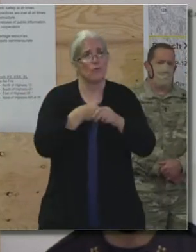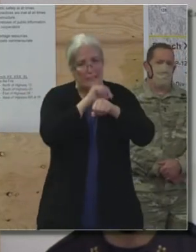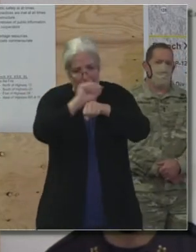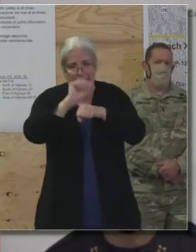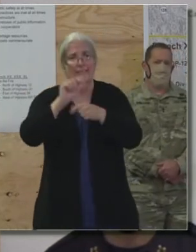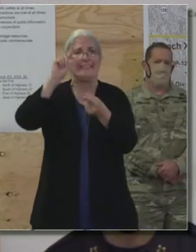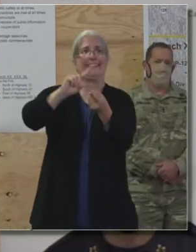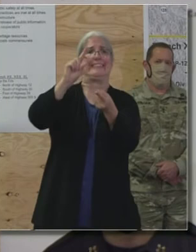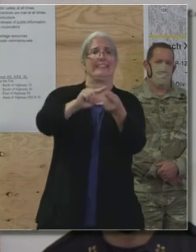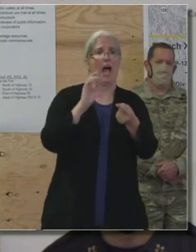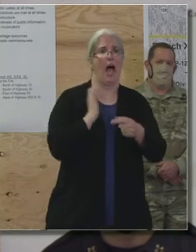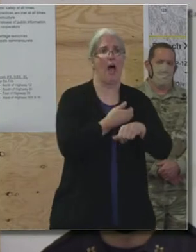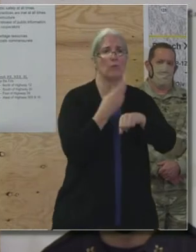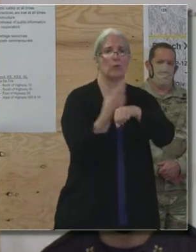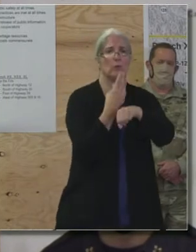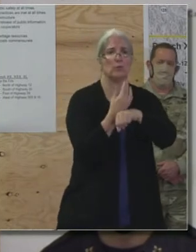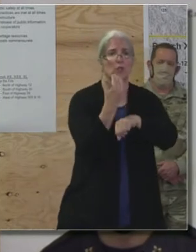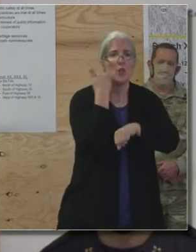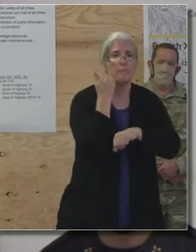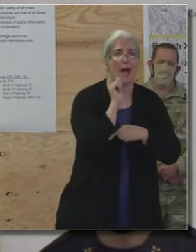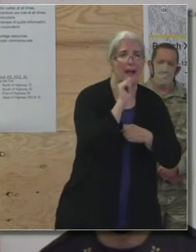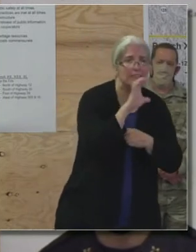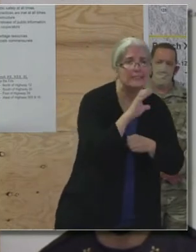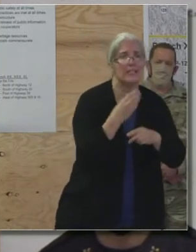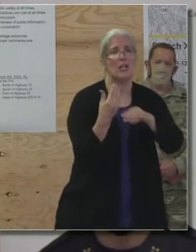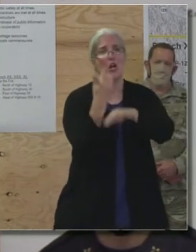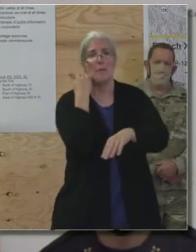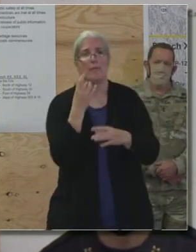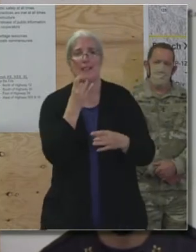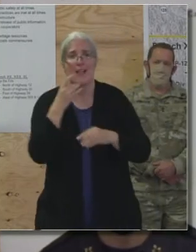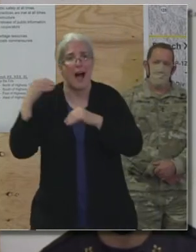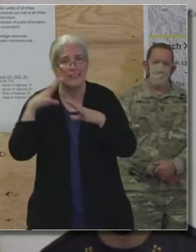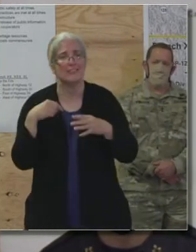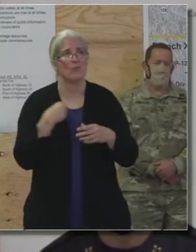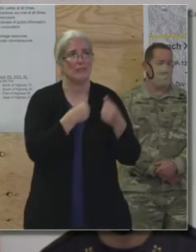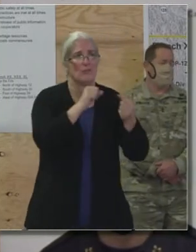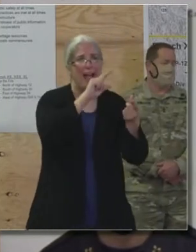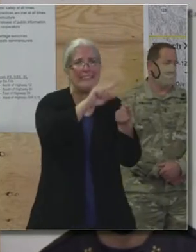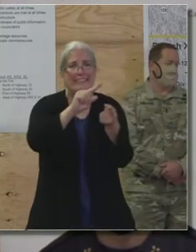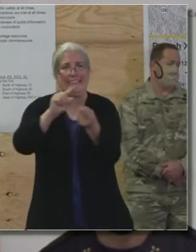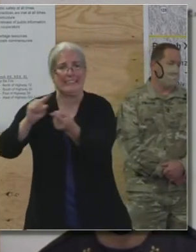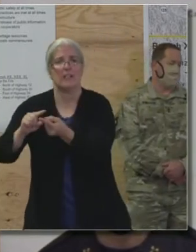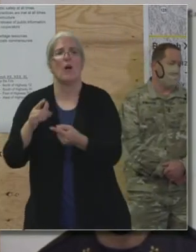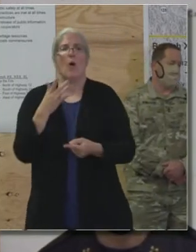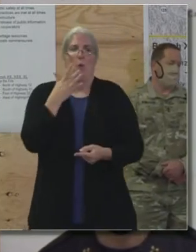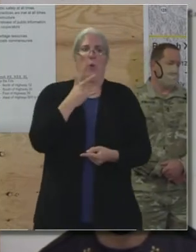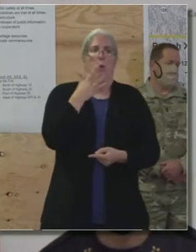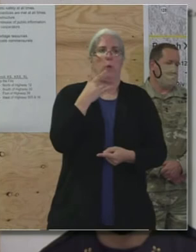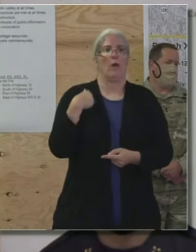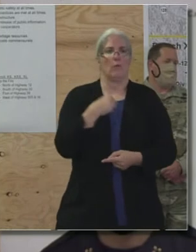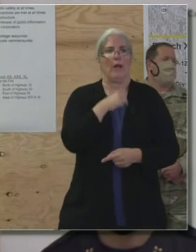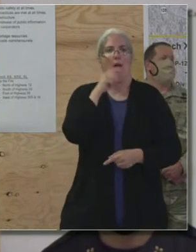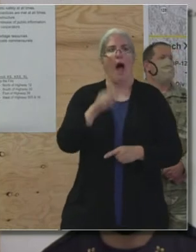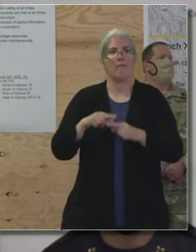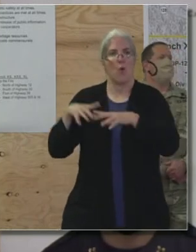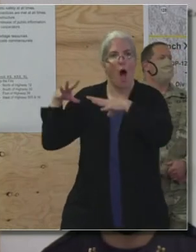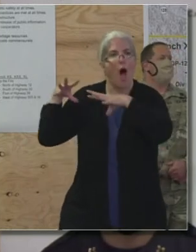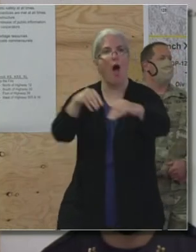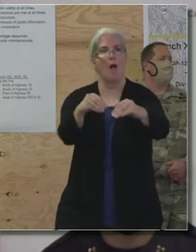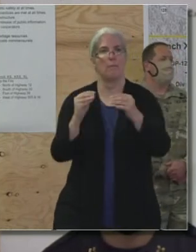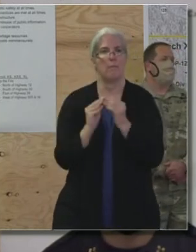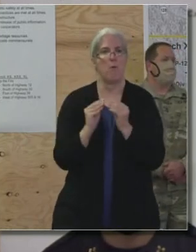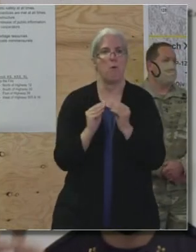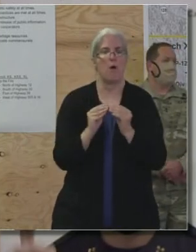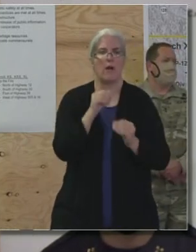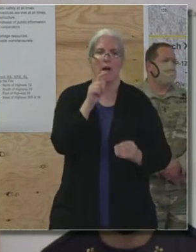industria comercial y particular que realmente hicieron el esfuerzo para suprimir su uso pudimos